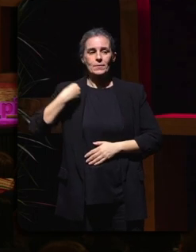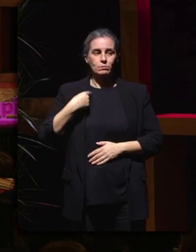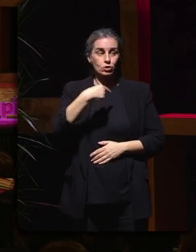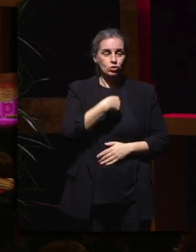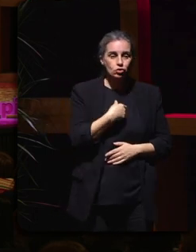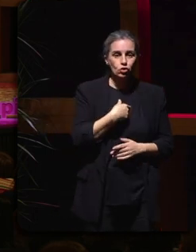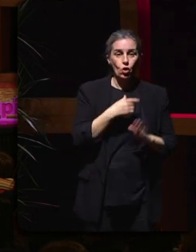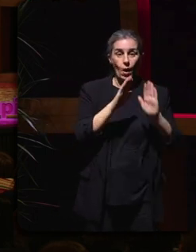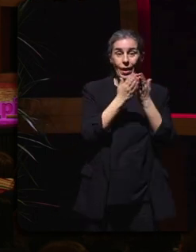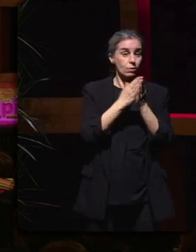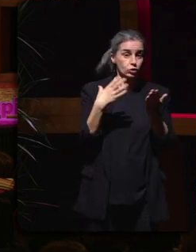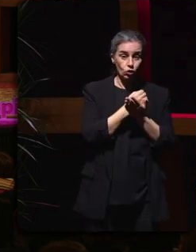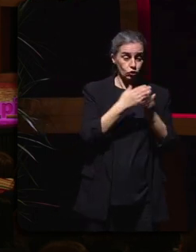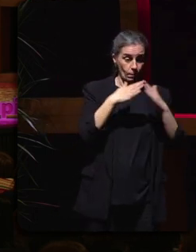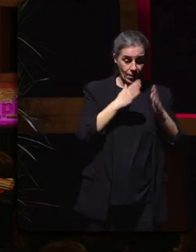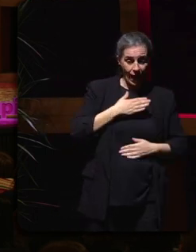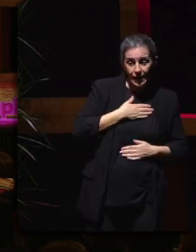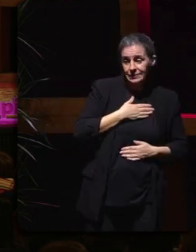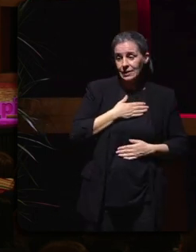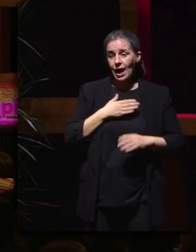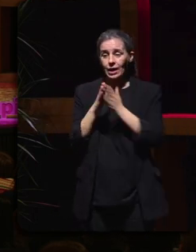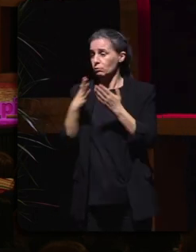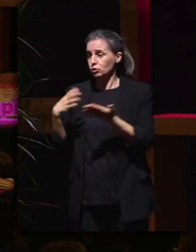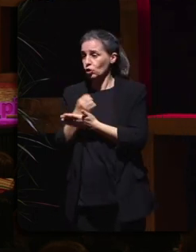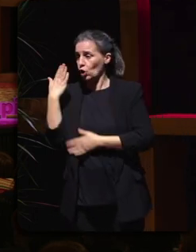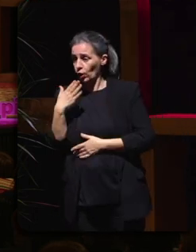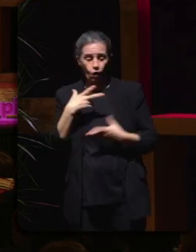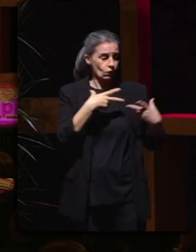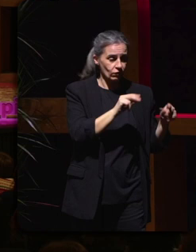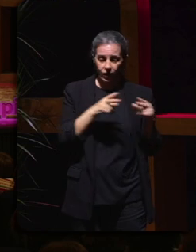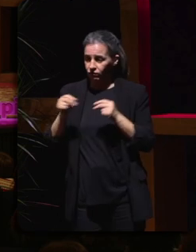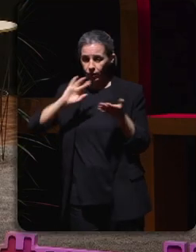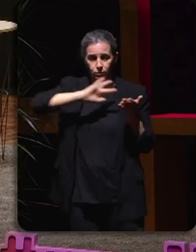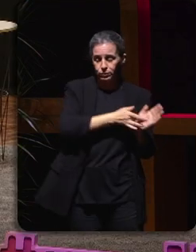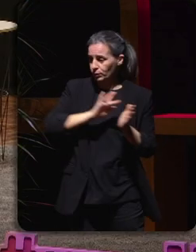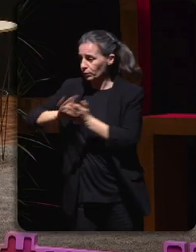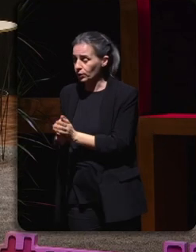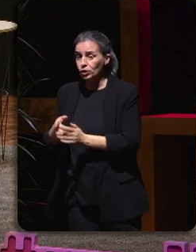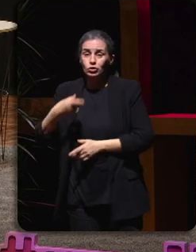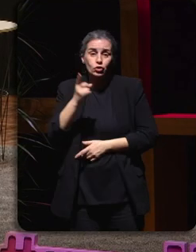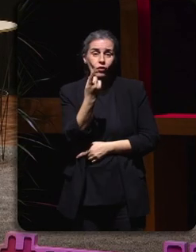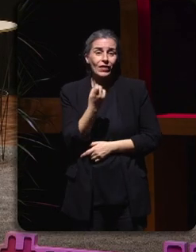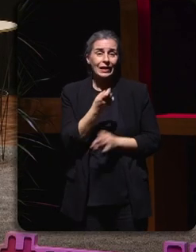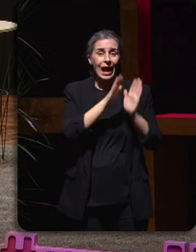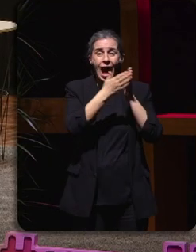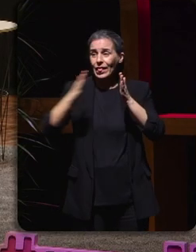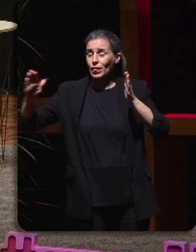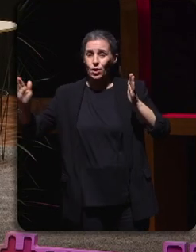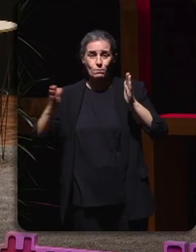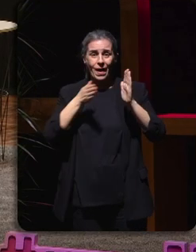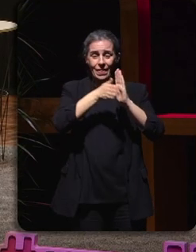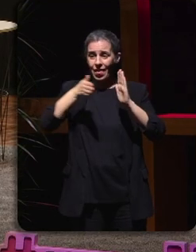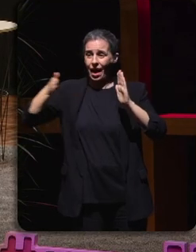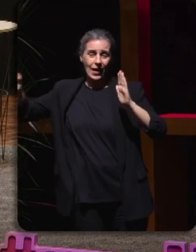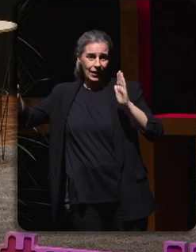monjas al que iba pues solo me quedaba la la luz que me mató la vista Porque la letra era así pequeña y